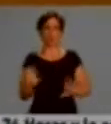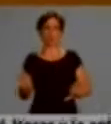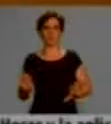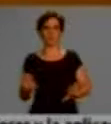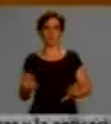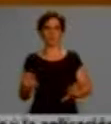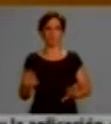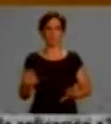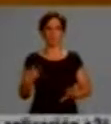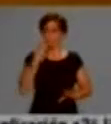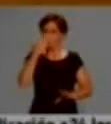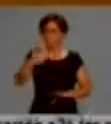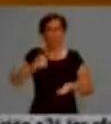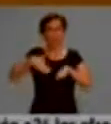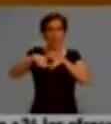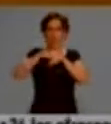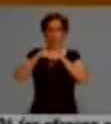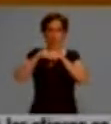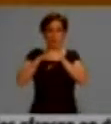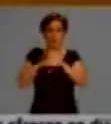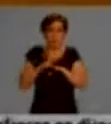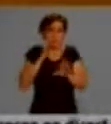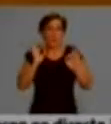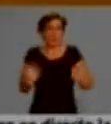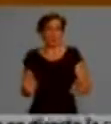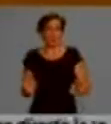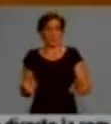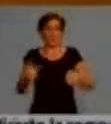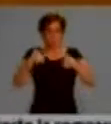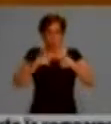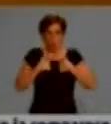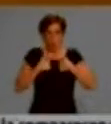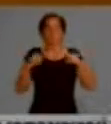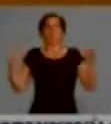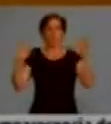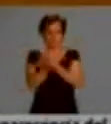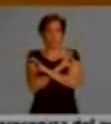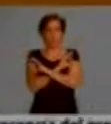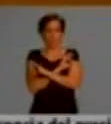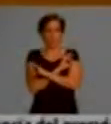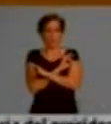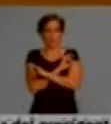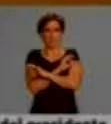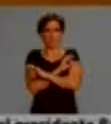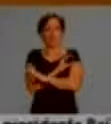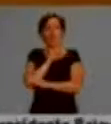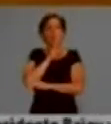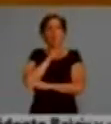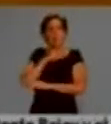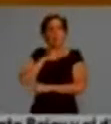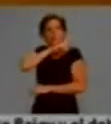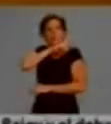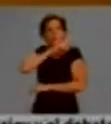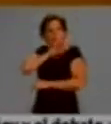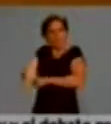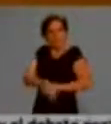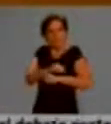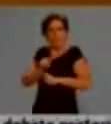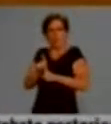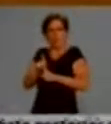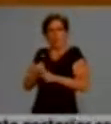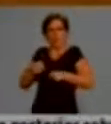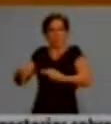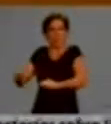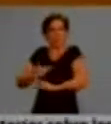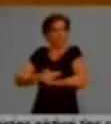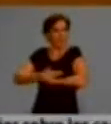Señorías, lo lamento, pero fue así. Me equivoqué al mantener la confianza en alguien